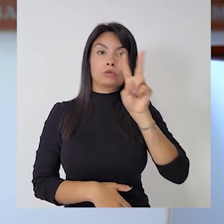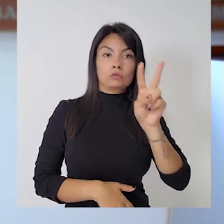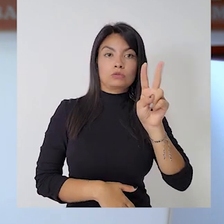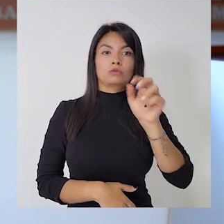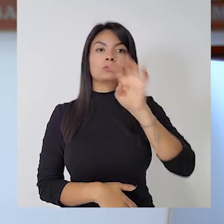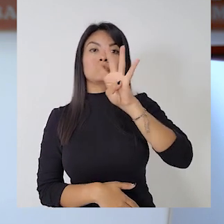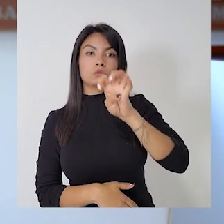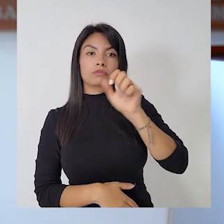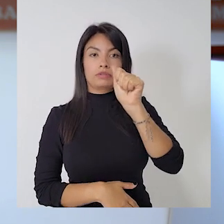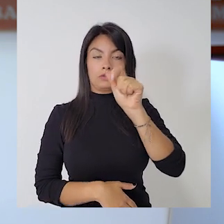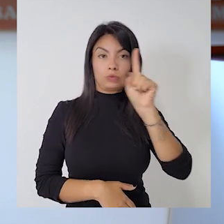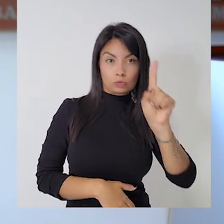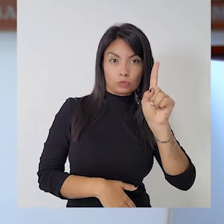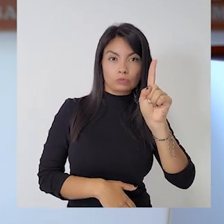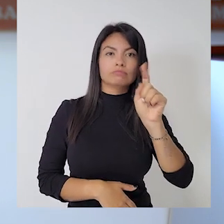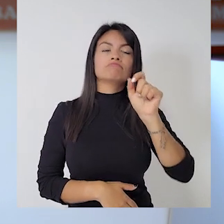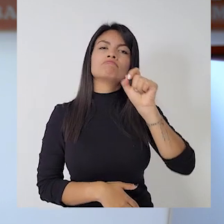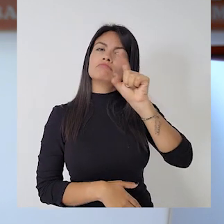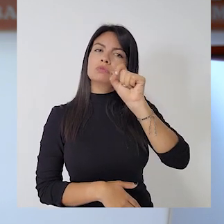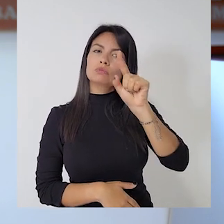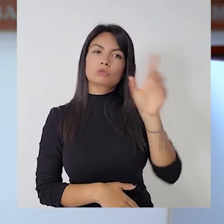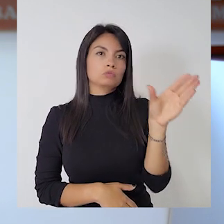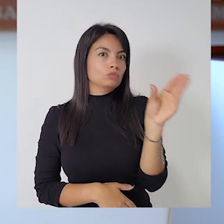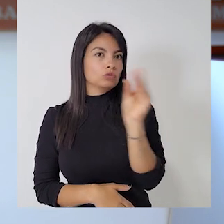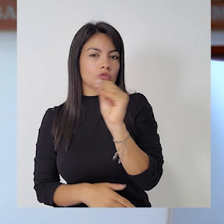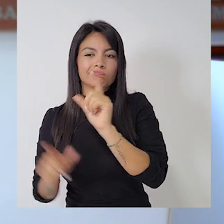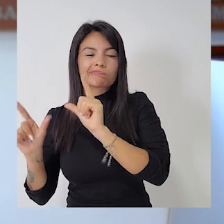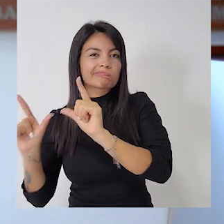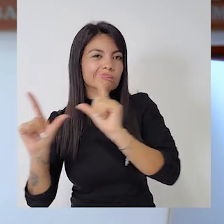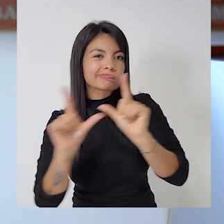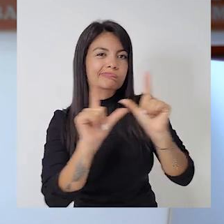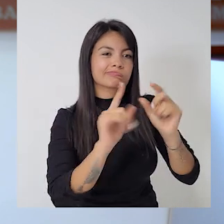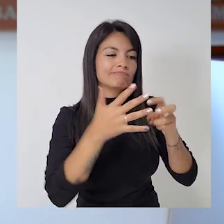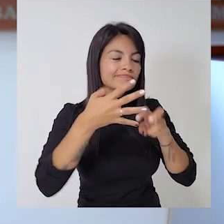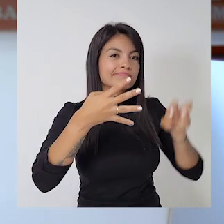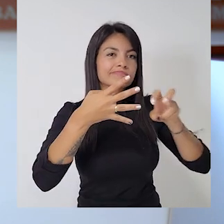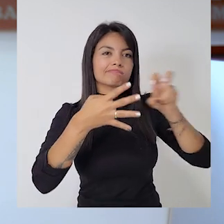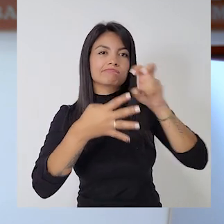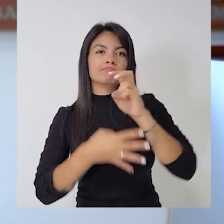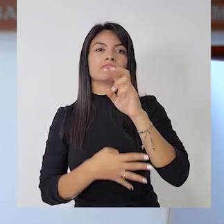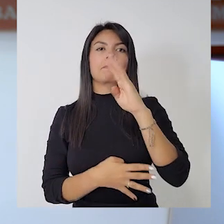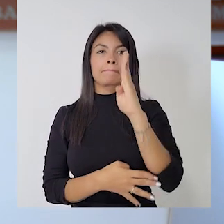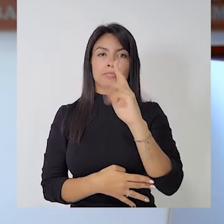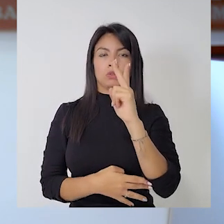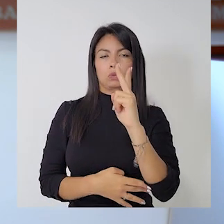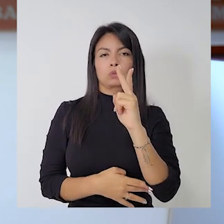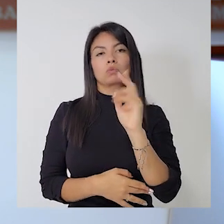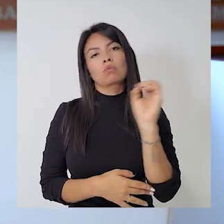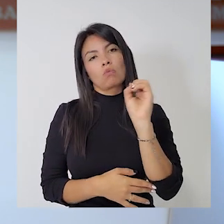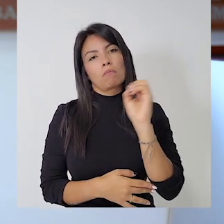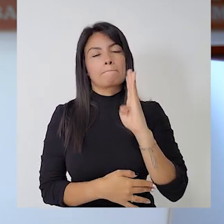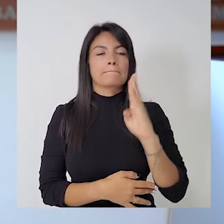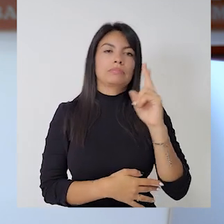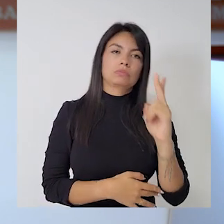noveno, B1 y en el grado 11. Estamos graduando a todos nuestros estudiantes con el nivel B2